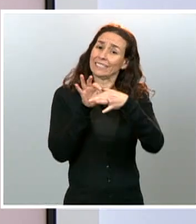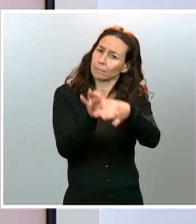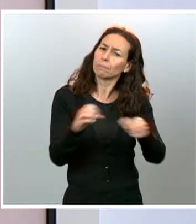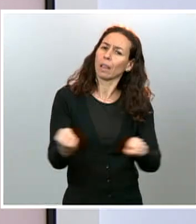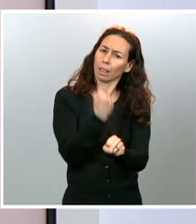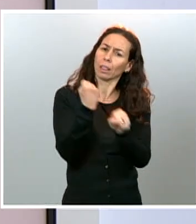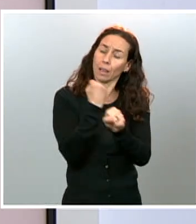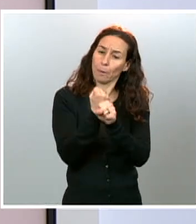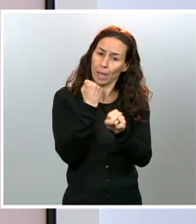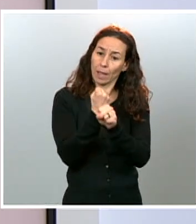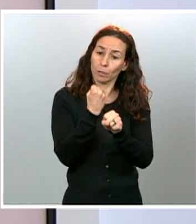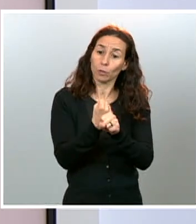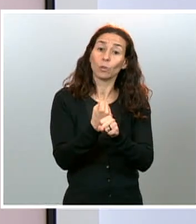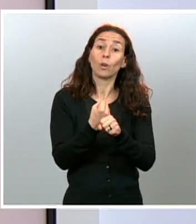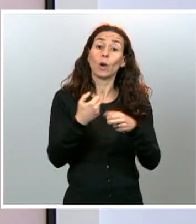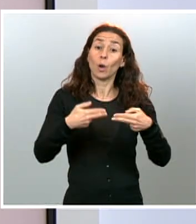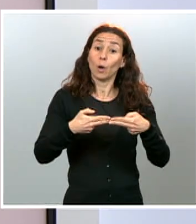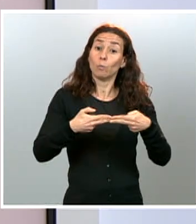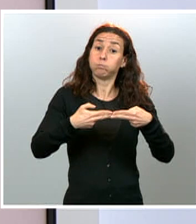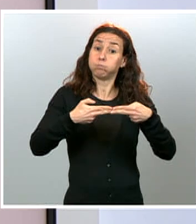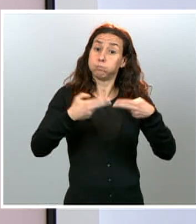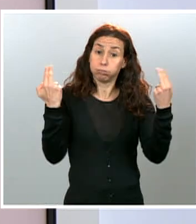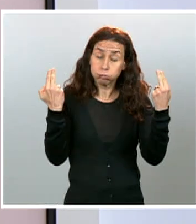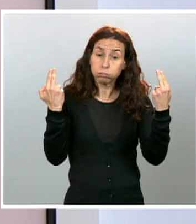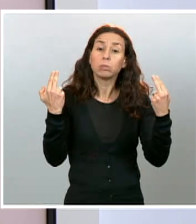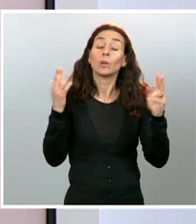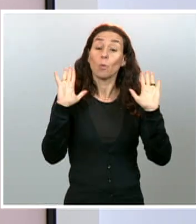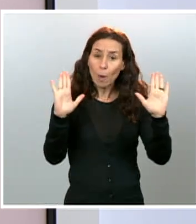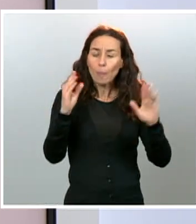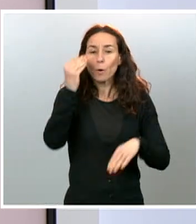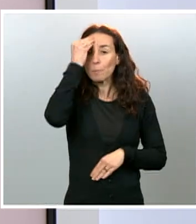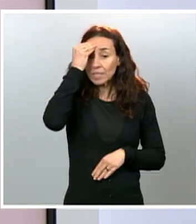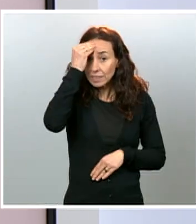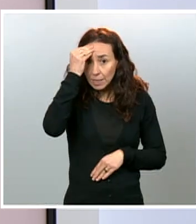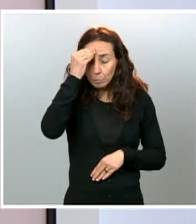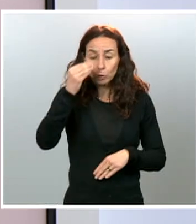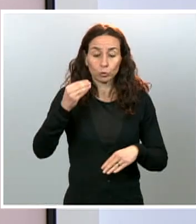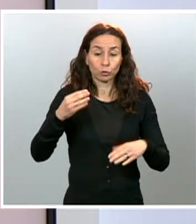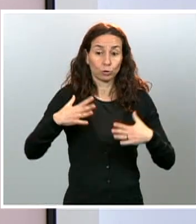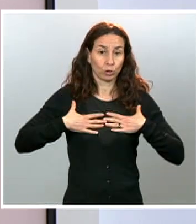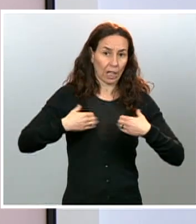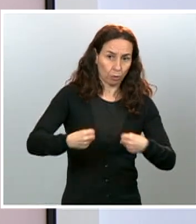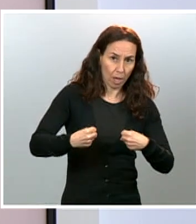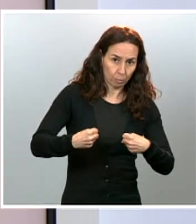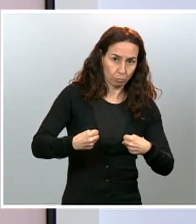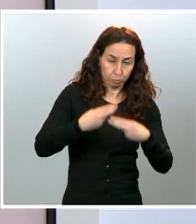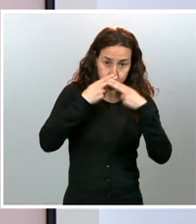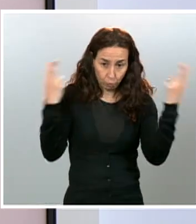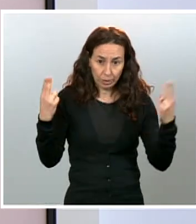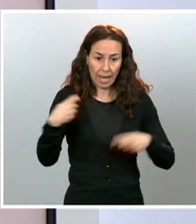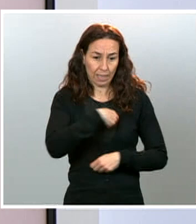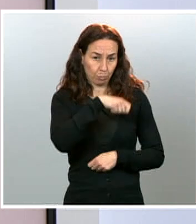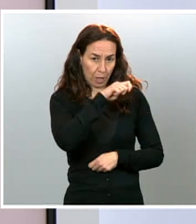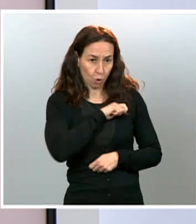abrirán cuando las razones vuelvo a decir de salud pública tanto de los ciudadanos marroquíes como de los ciudadanos españoles lo